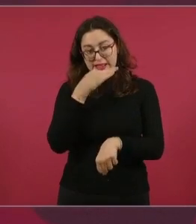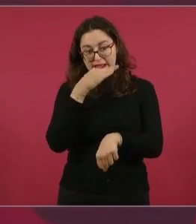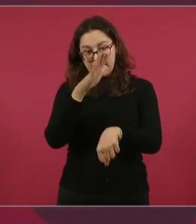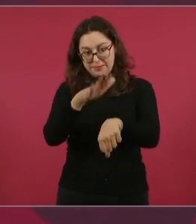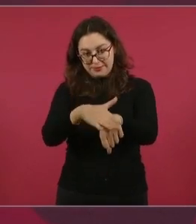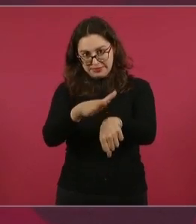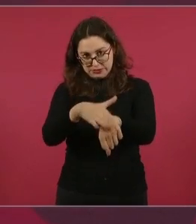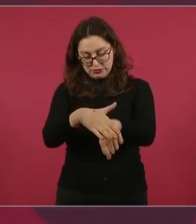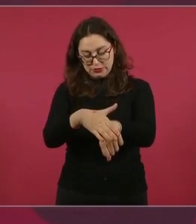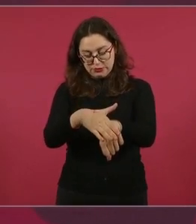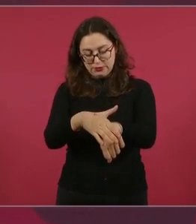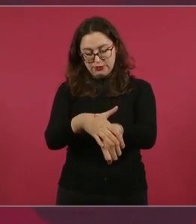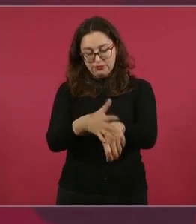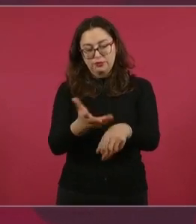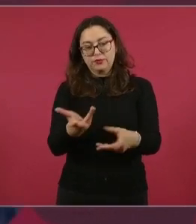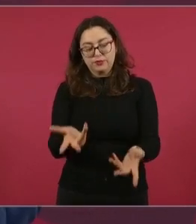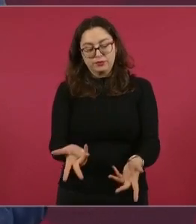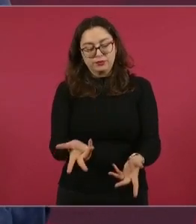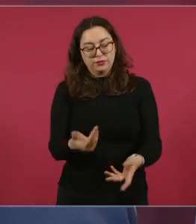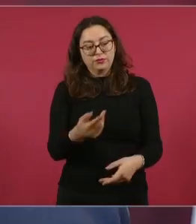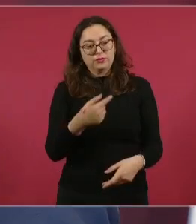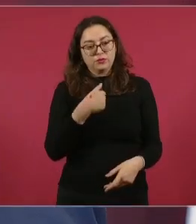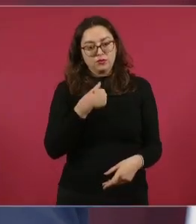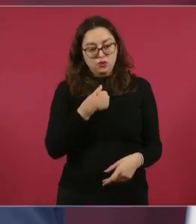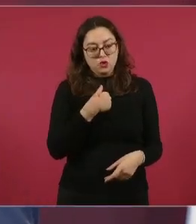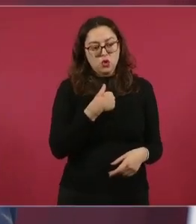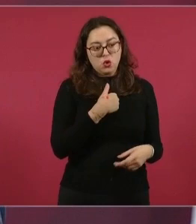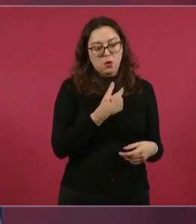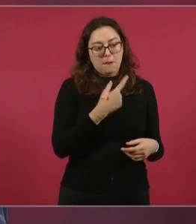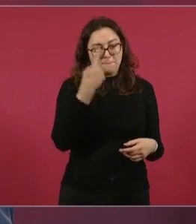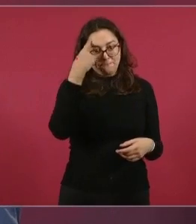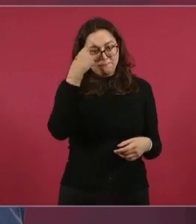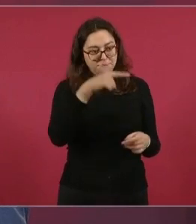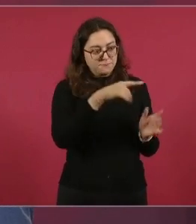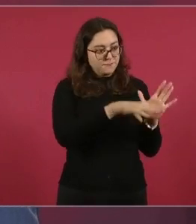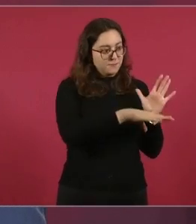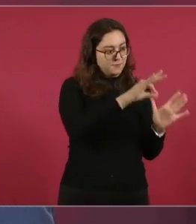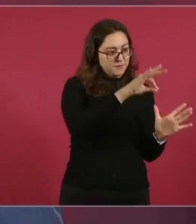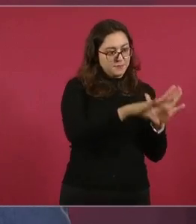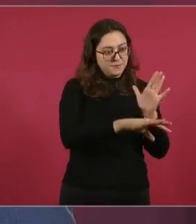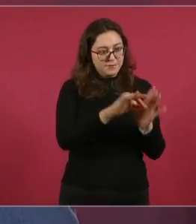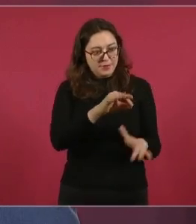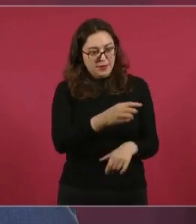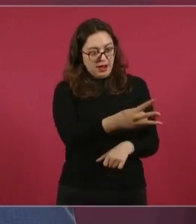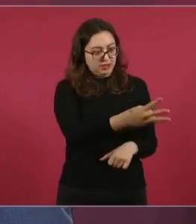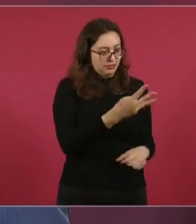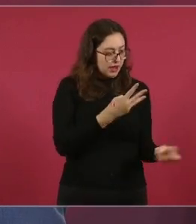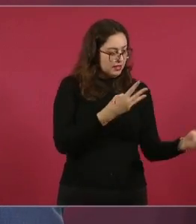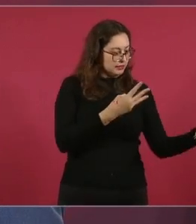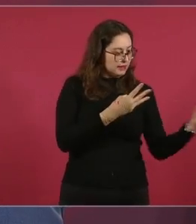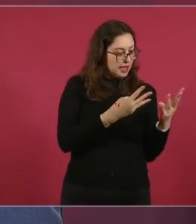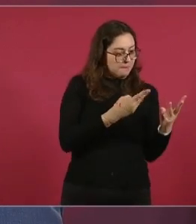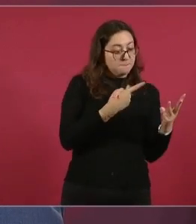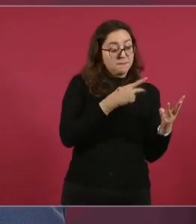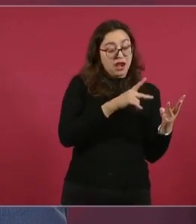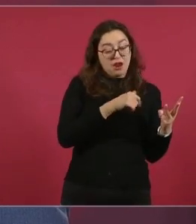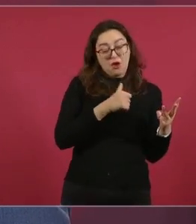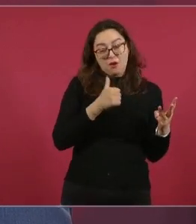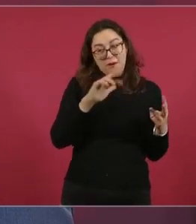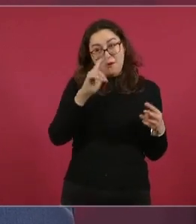la terna, porque había yo platicado de que don Adolfo decía que habían ternas de cuatro.